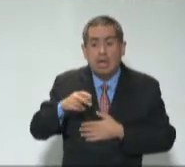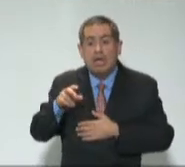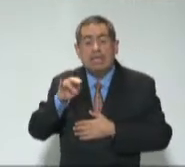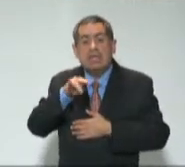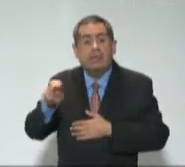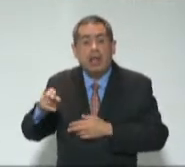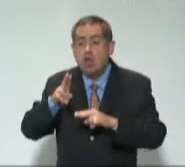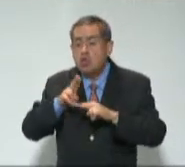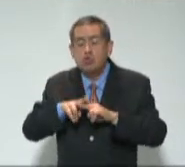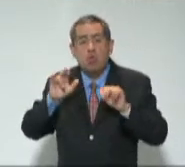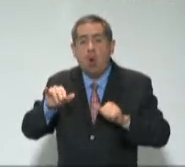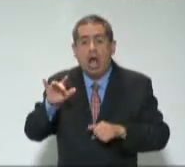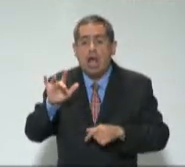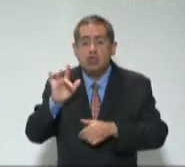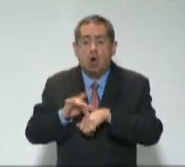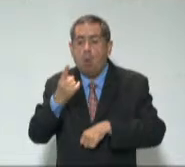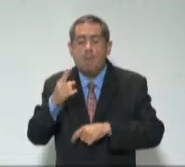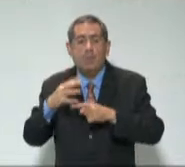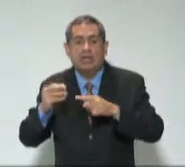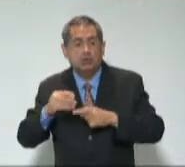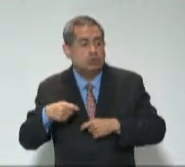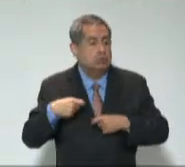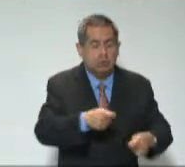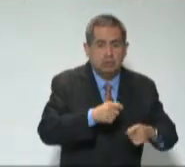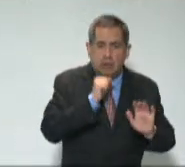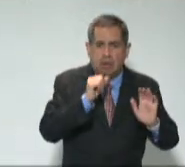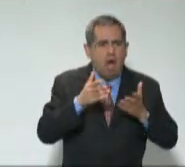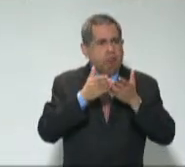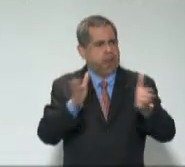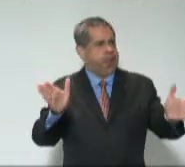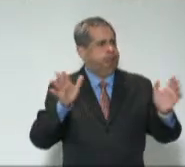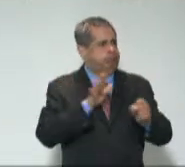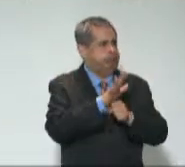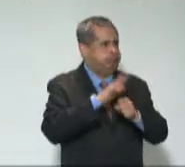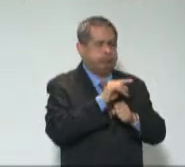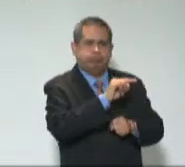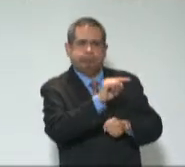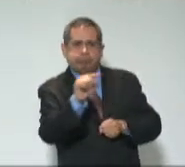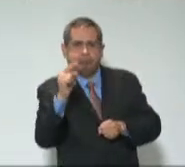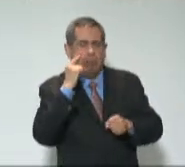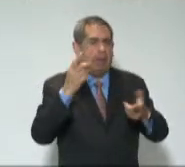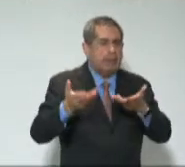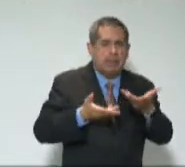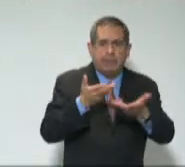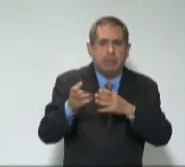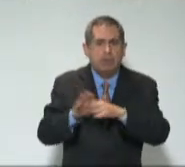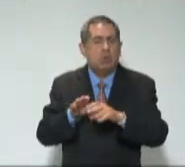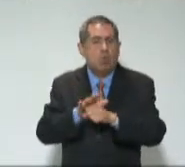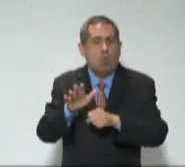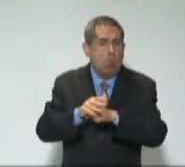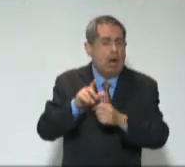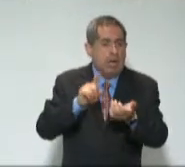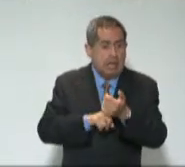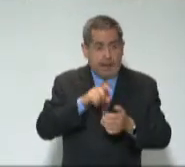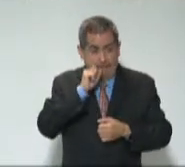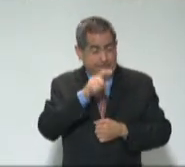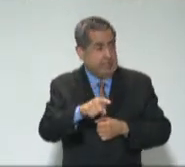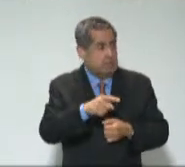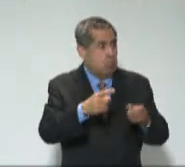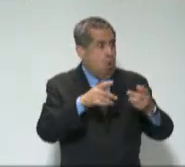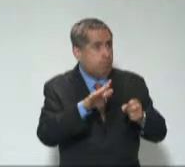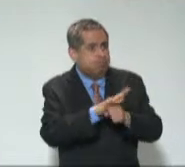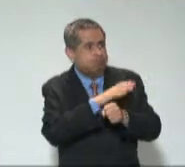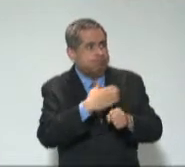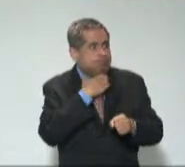peso lo que sí hicimos fue abrirnos al mercado en un momento en el que las el propio mercado estaba